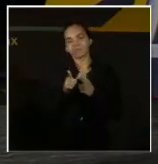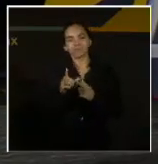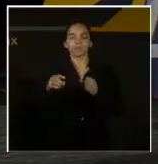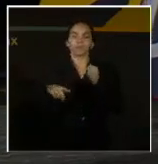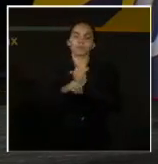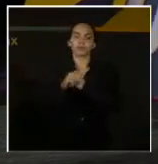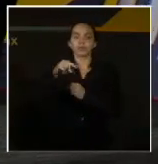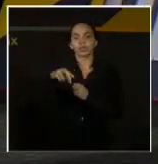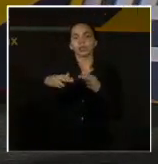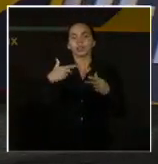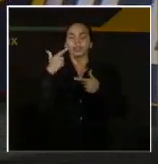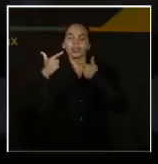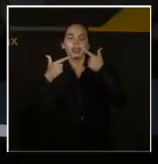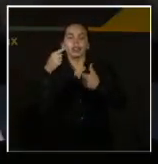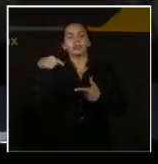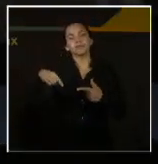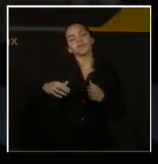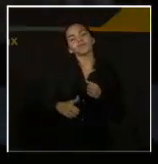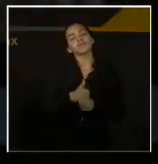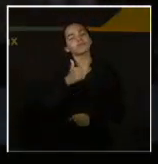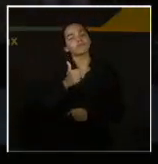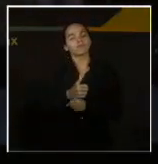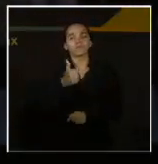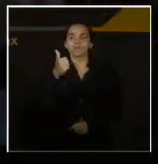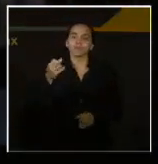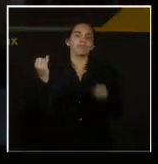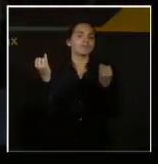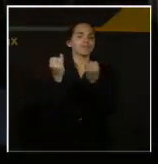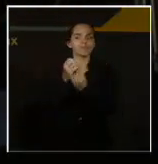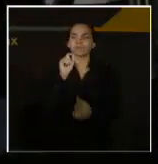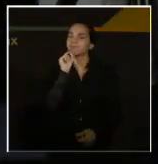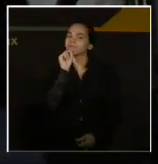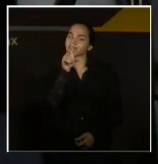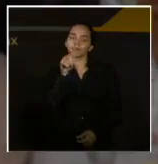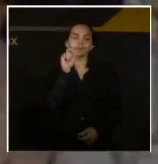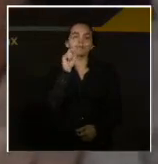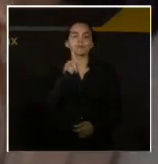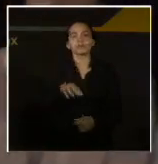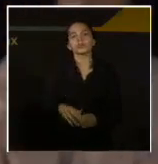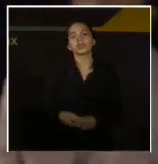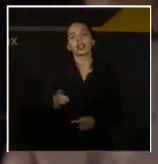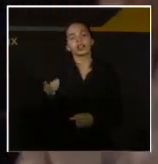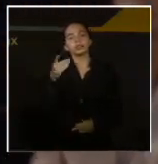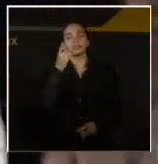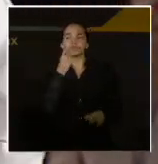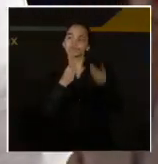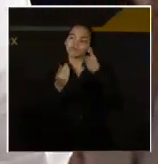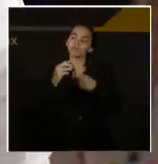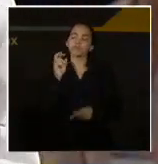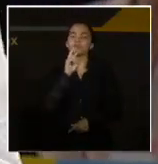hablando aquí, dentro de 6 años, exactamente de lo mismo. Y nos van a decir lo mismo.